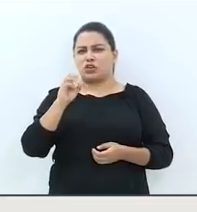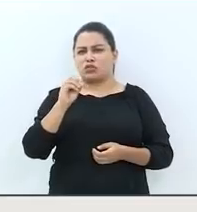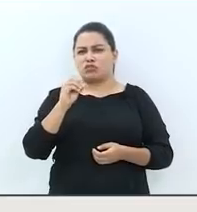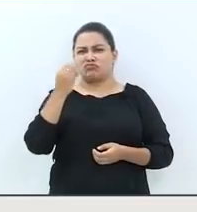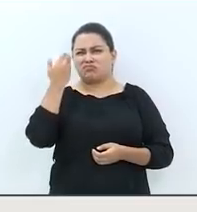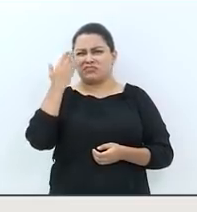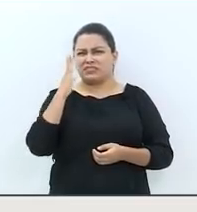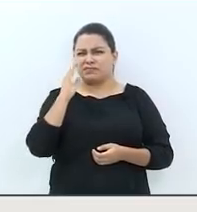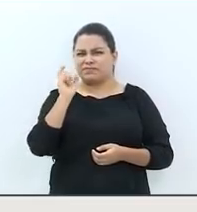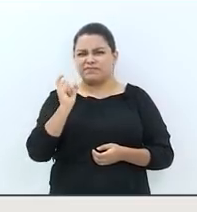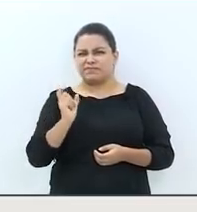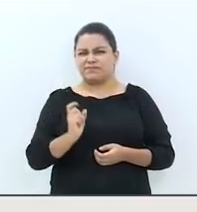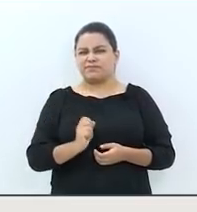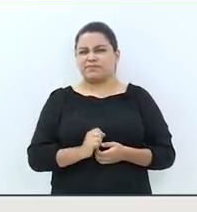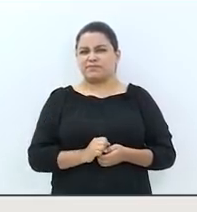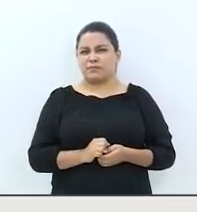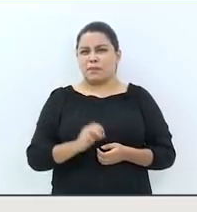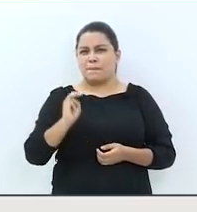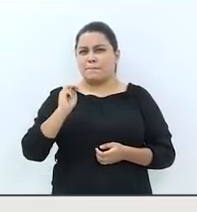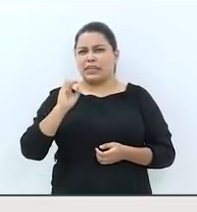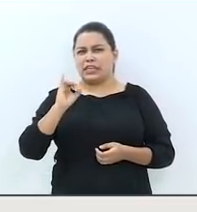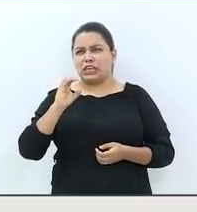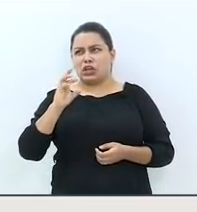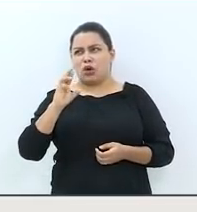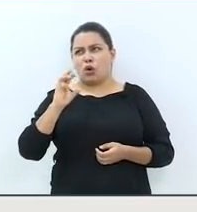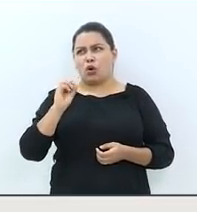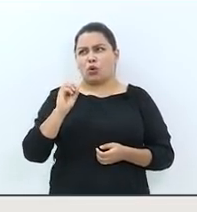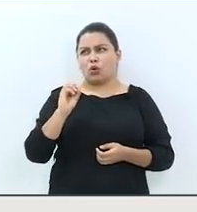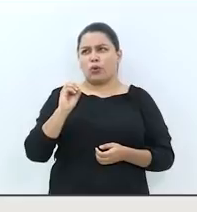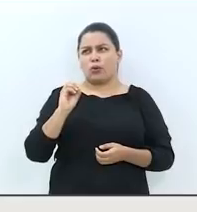micro algo. ¿Será que me ayuda a completar micro?